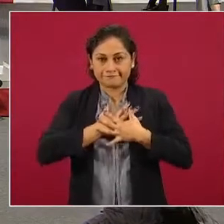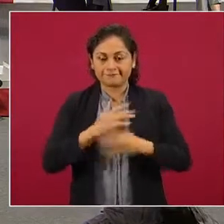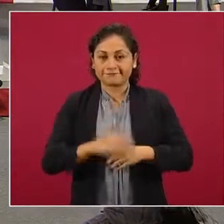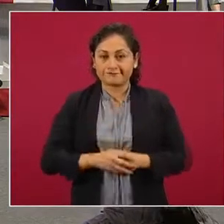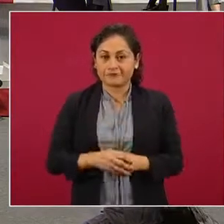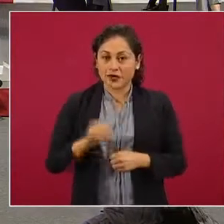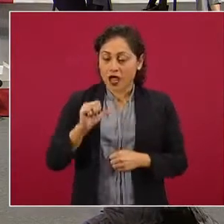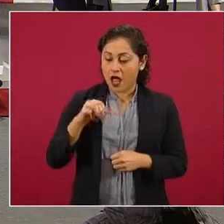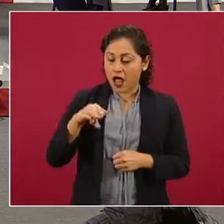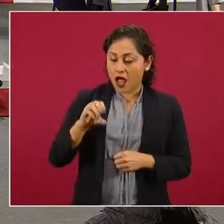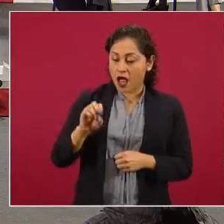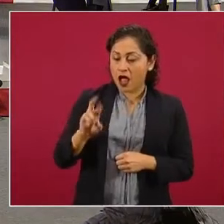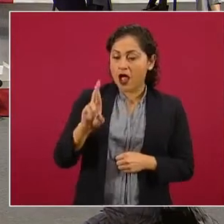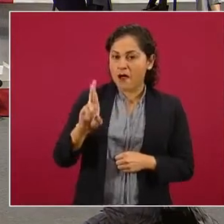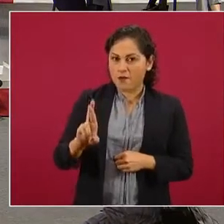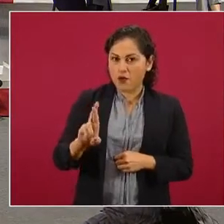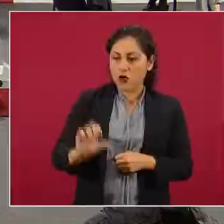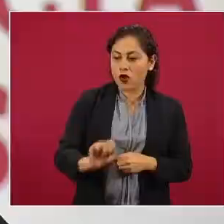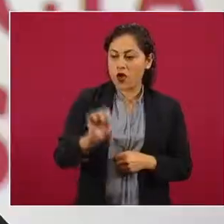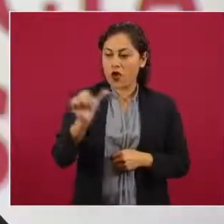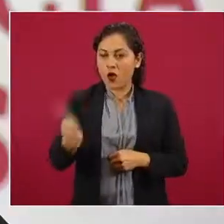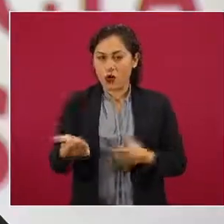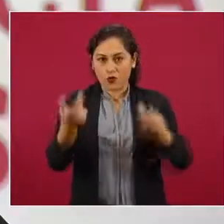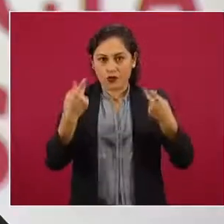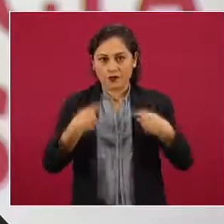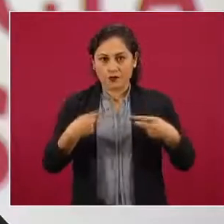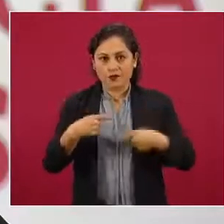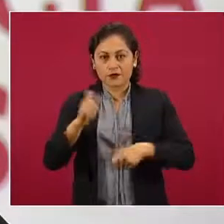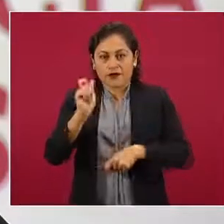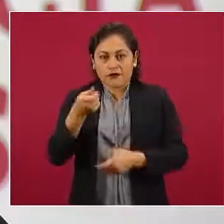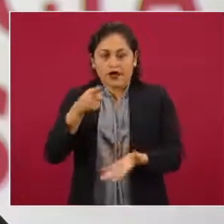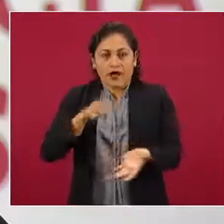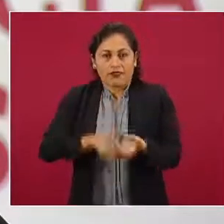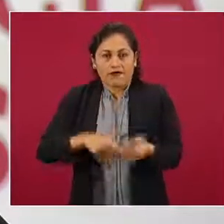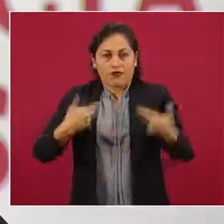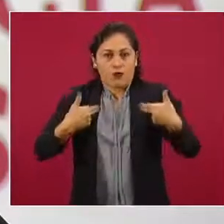El amor al prójimo es la esencia del humanismo.